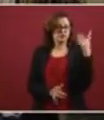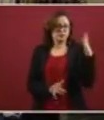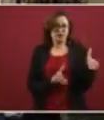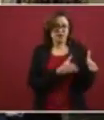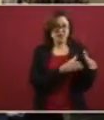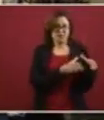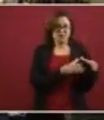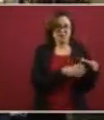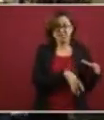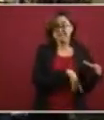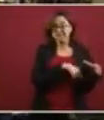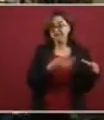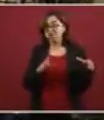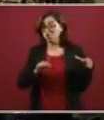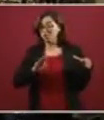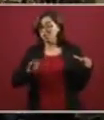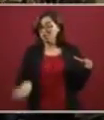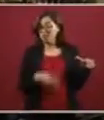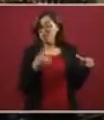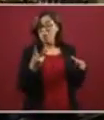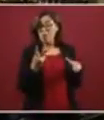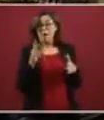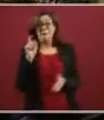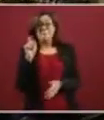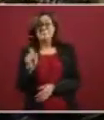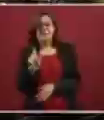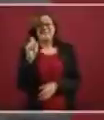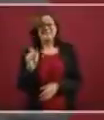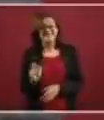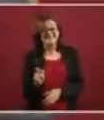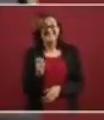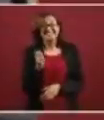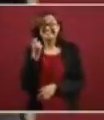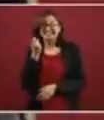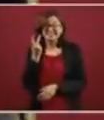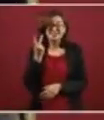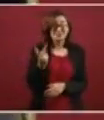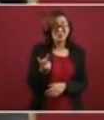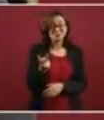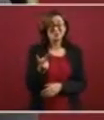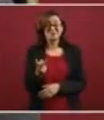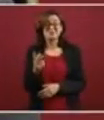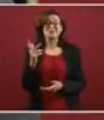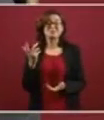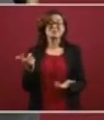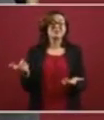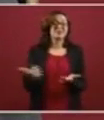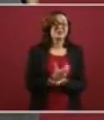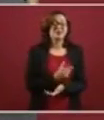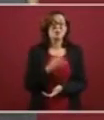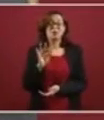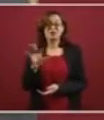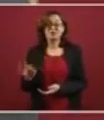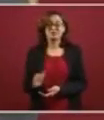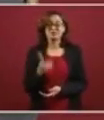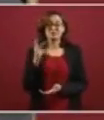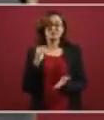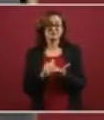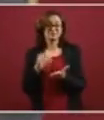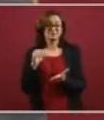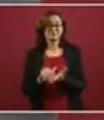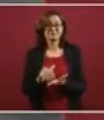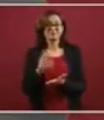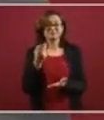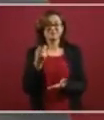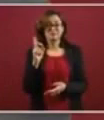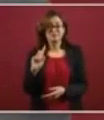en el 94 22 con 48 mil millones de dólares en